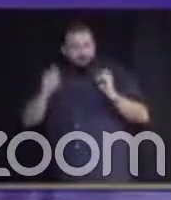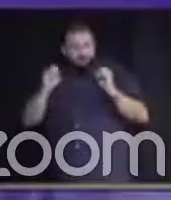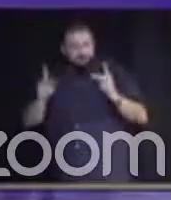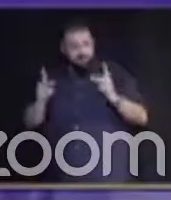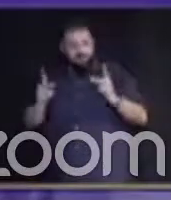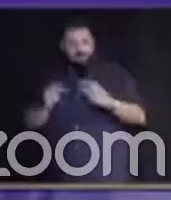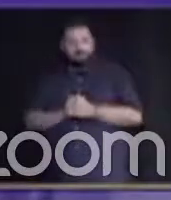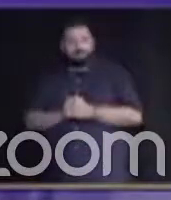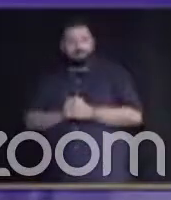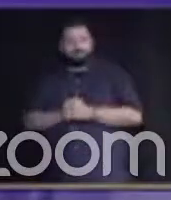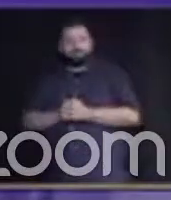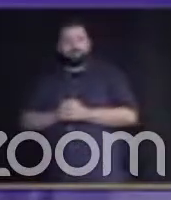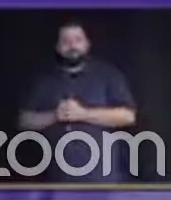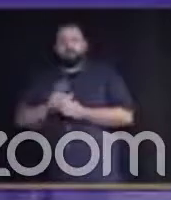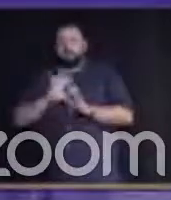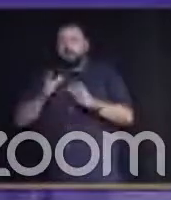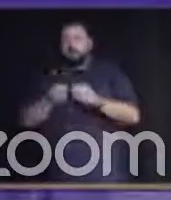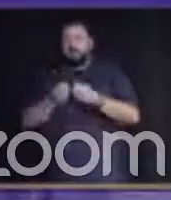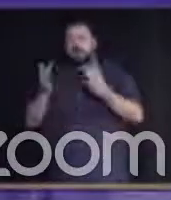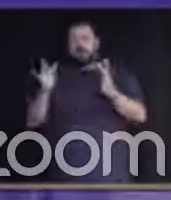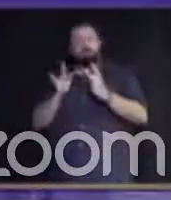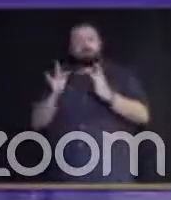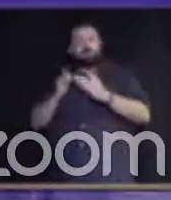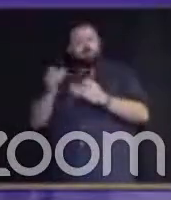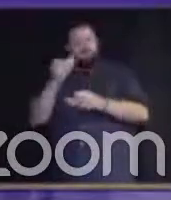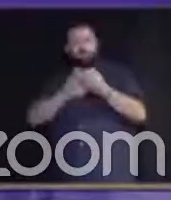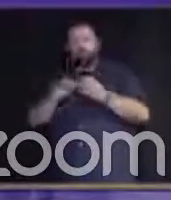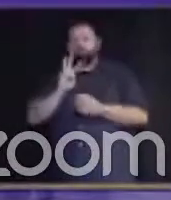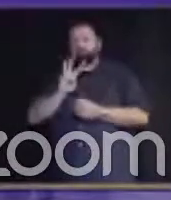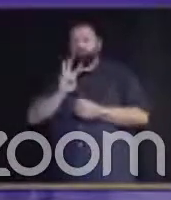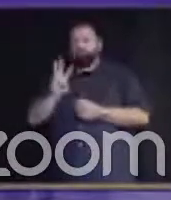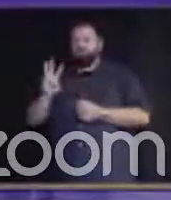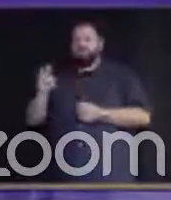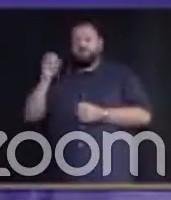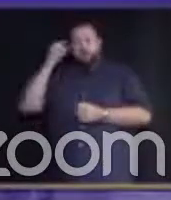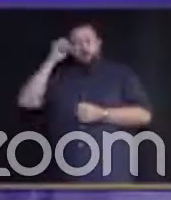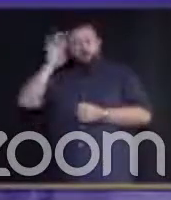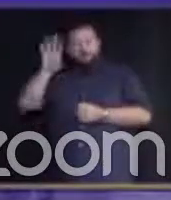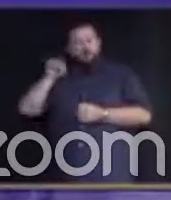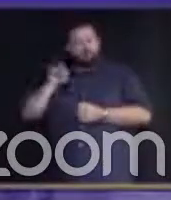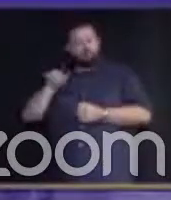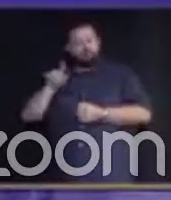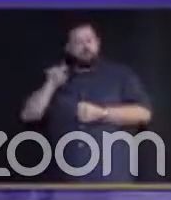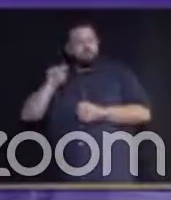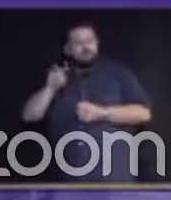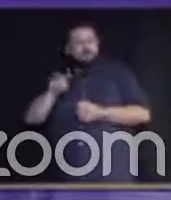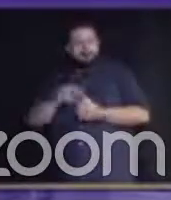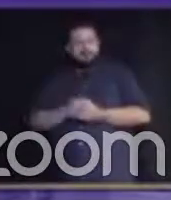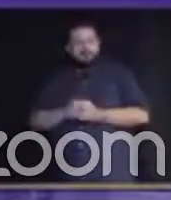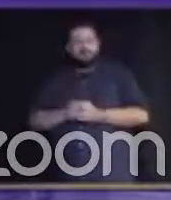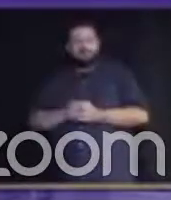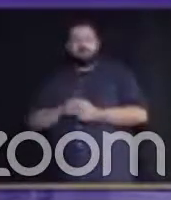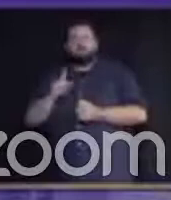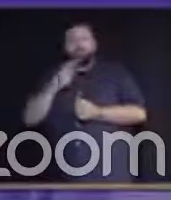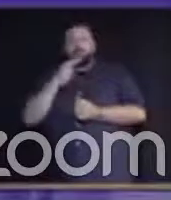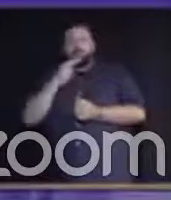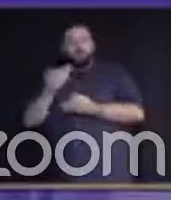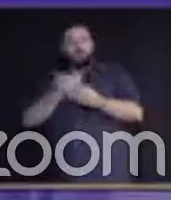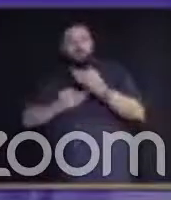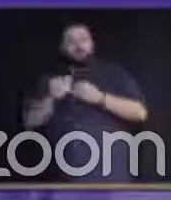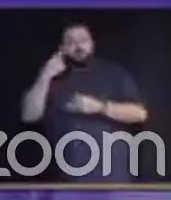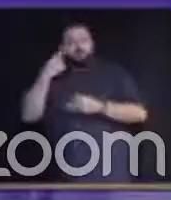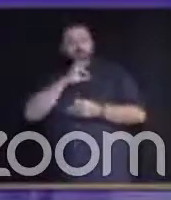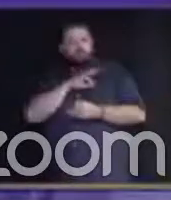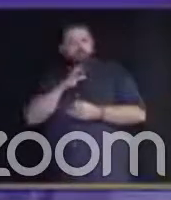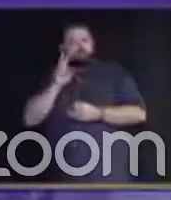¿sale? Y obviamente se conectan a través de OmniLife TV y pueden, tienen que utilizar la